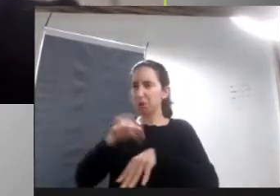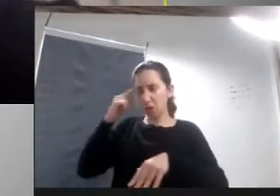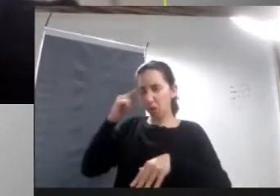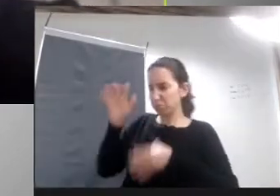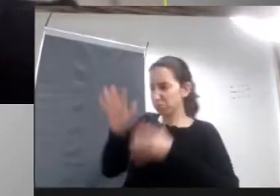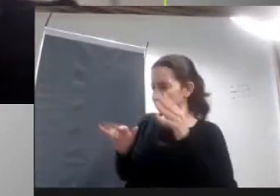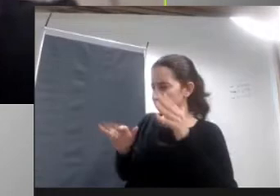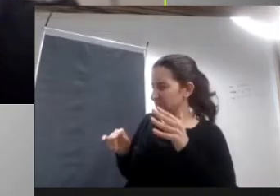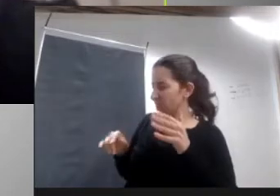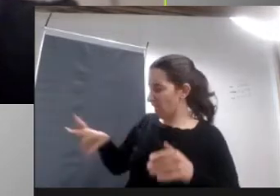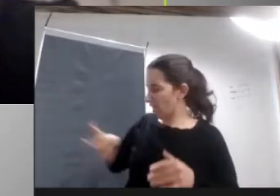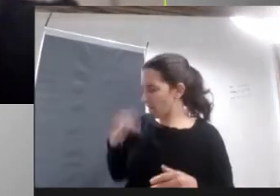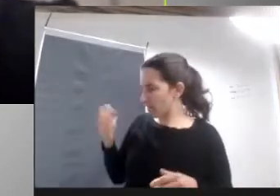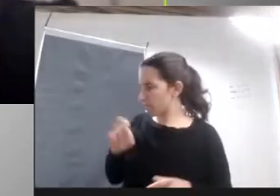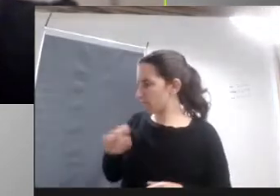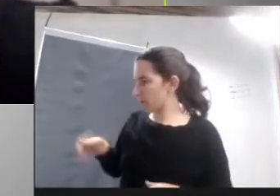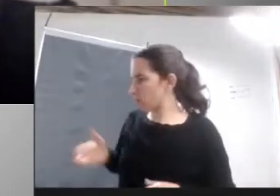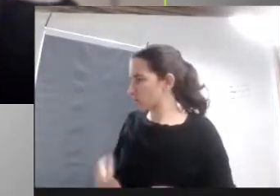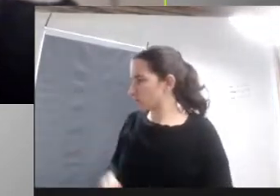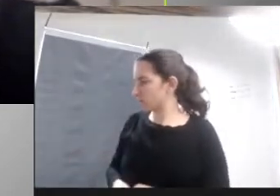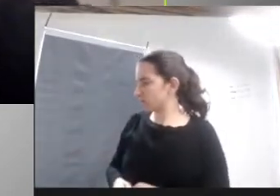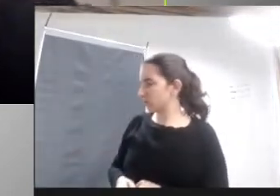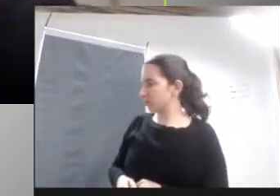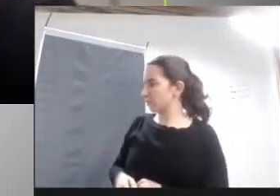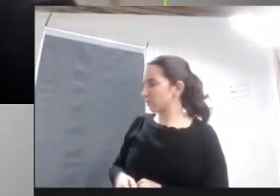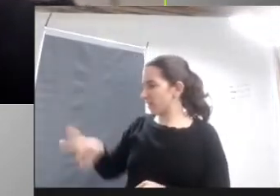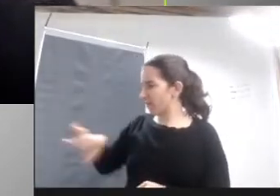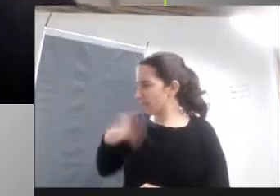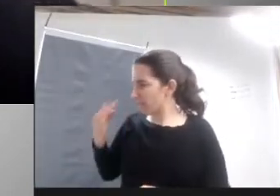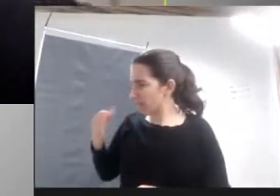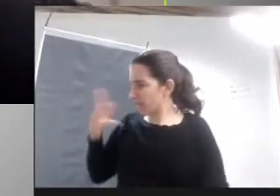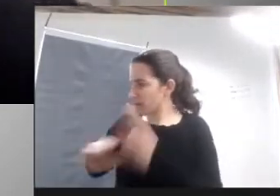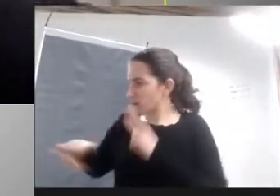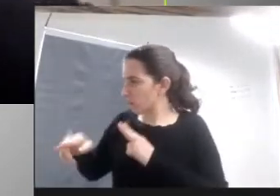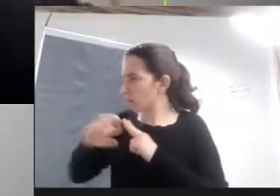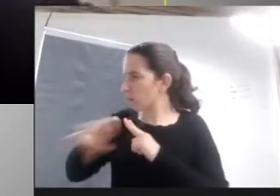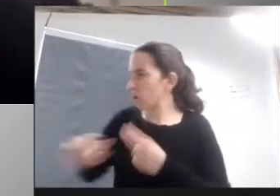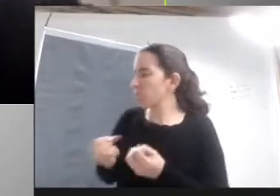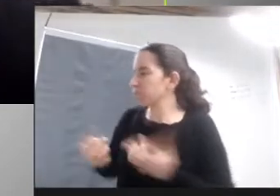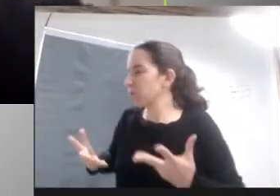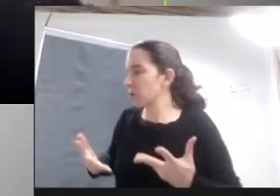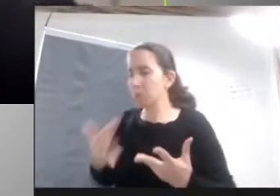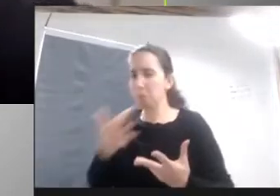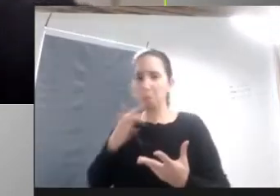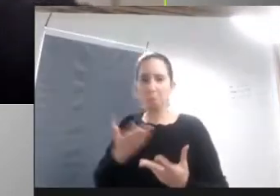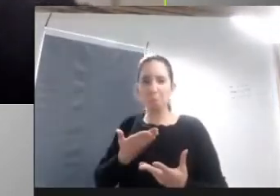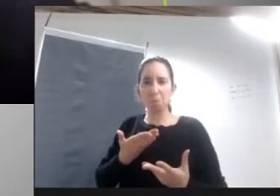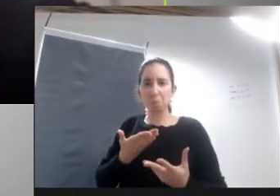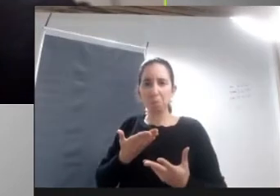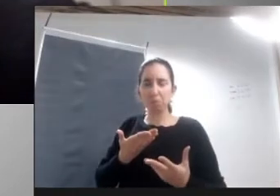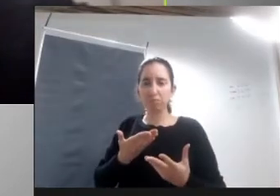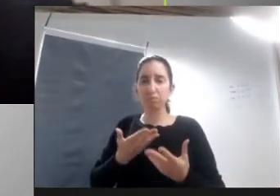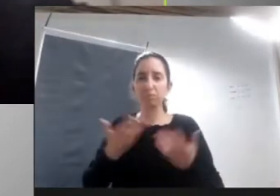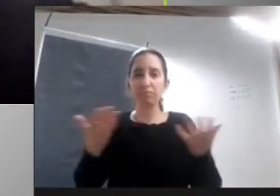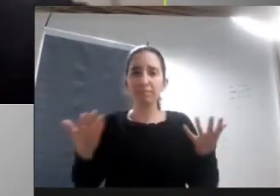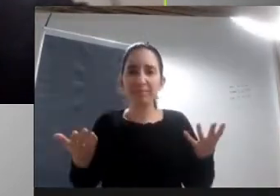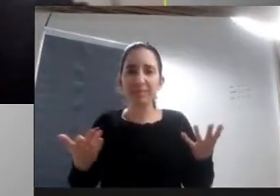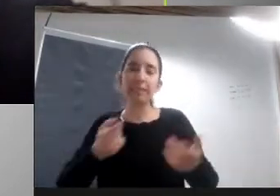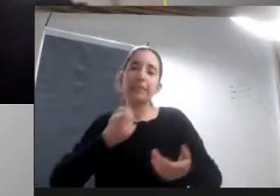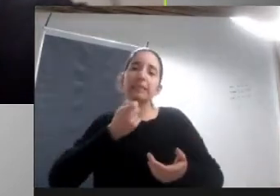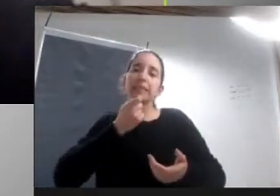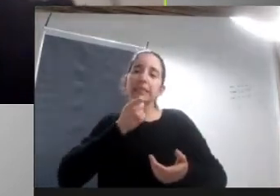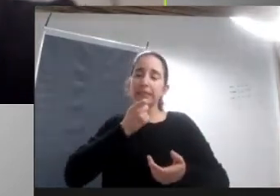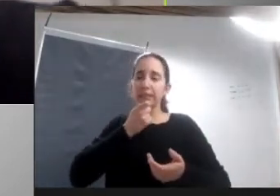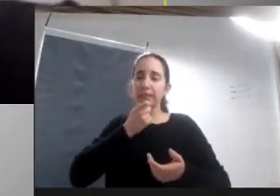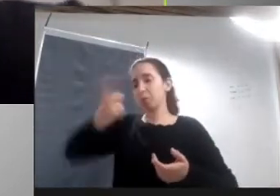sus vidas son peores después de las intervenciones, siendo que desde su perspectiva, primero, el mundo estaría mejor si